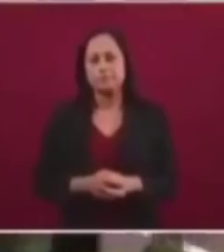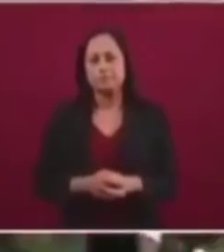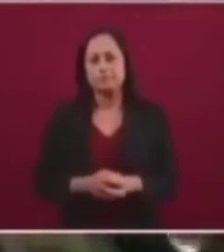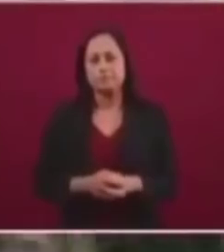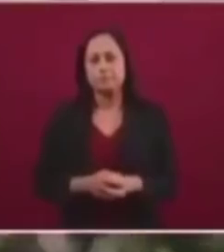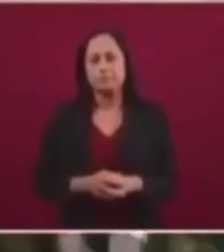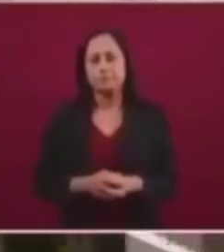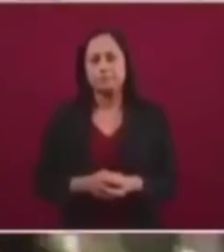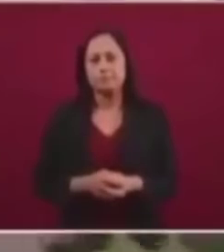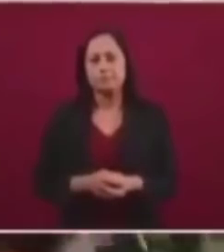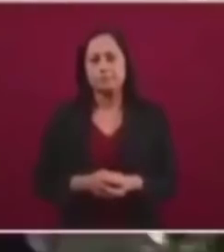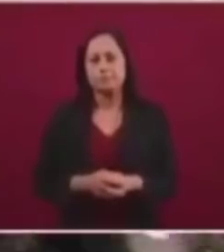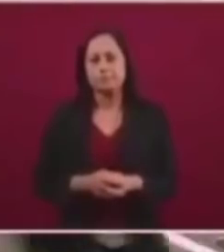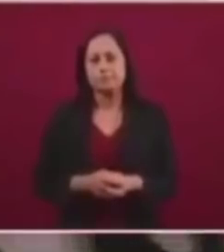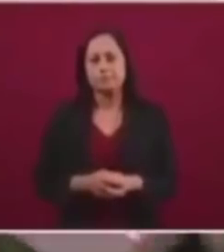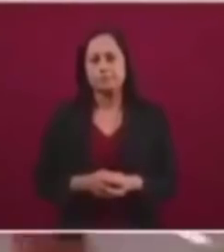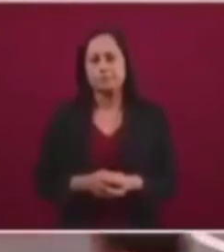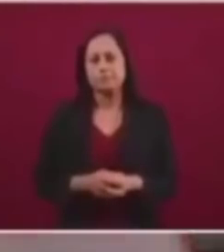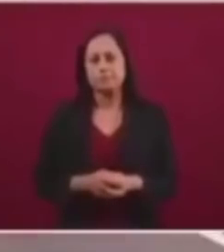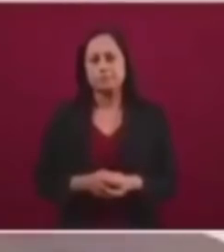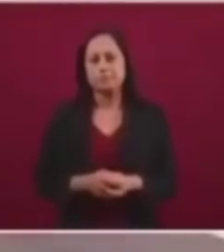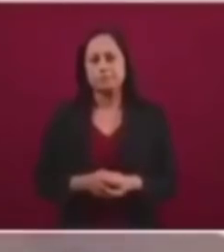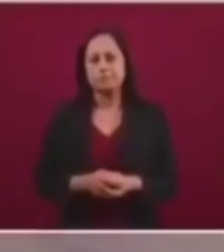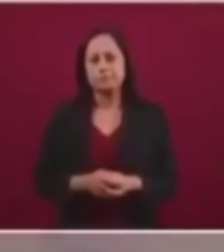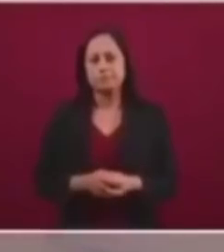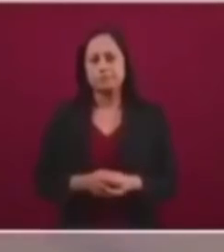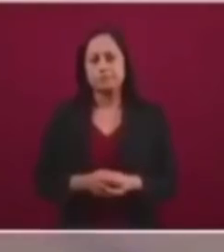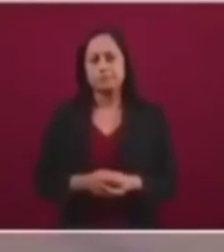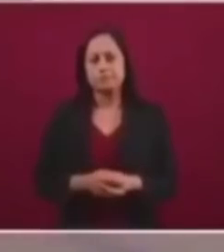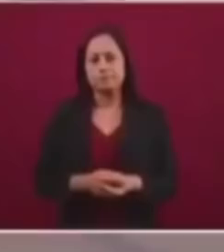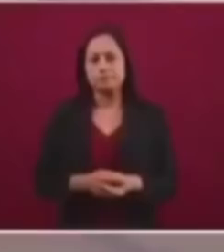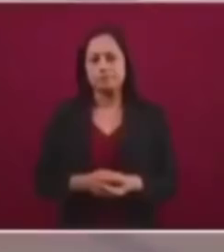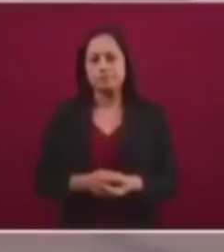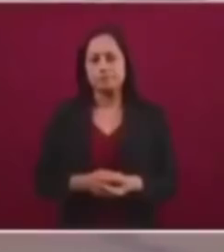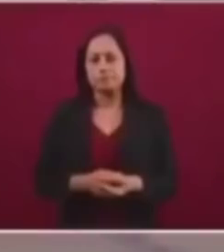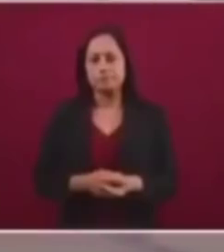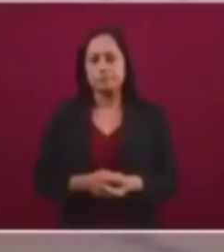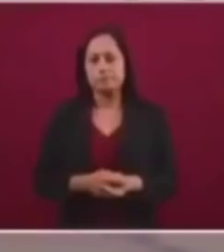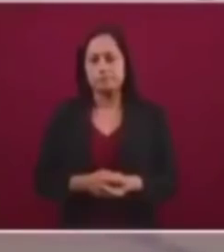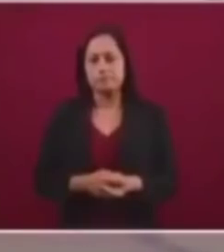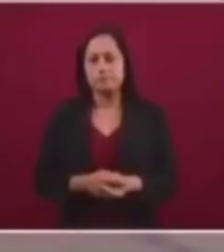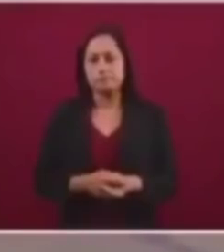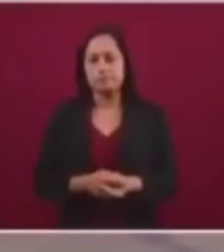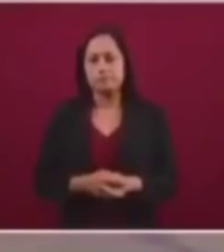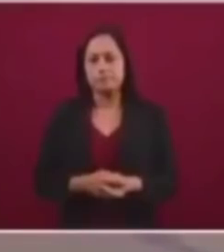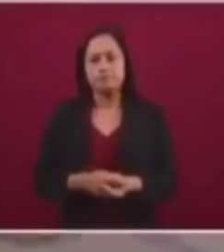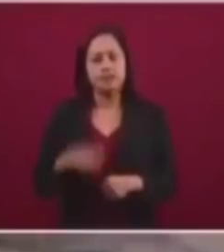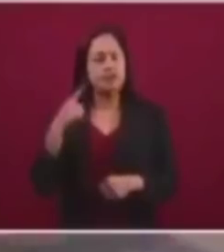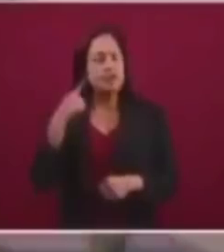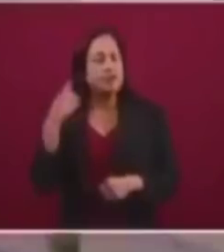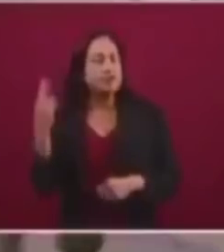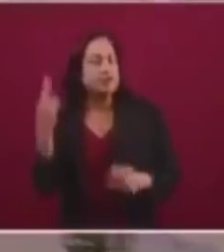Desfila al mando el coronel Héctor Jiménez Báez, acompañado de su estado mayor.